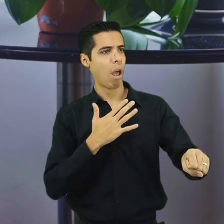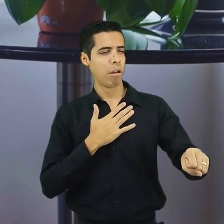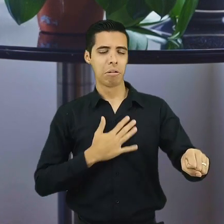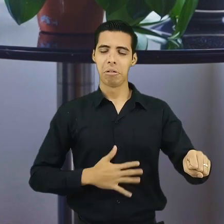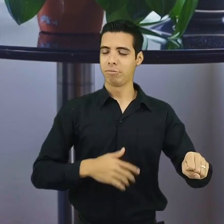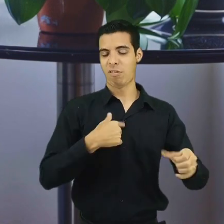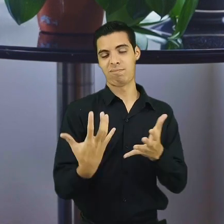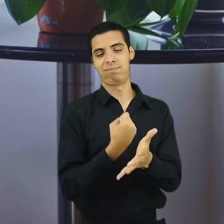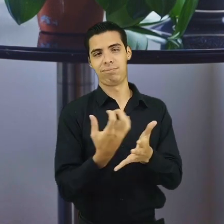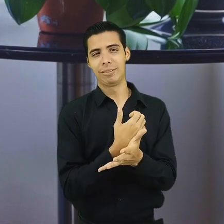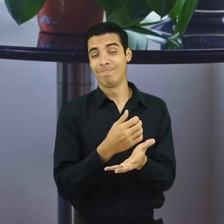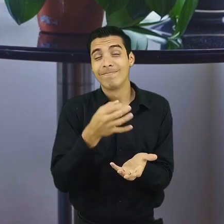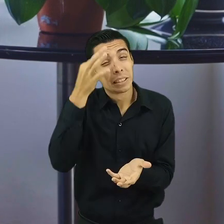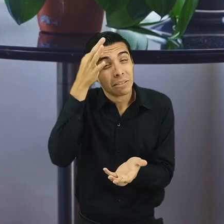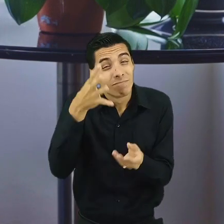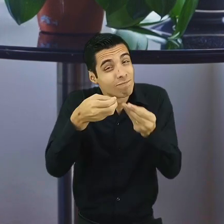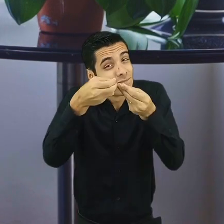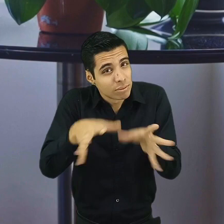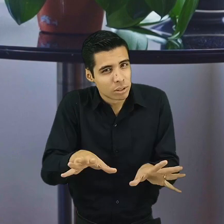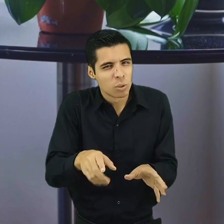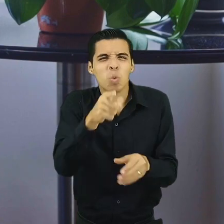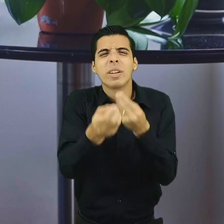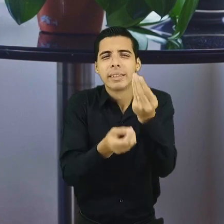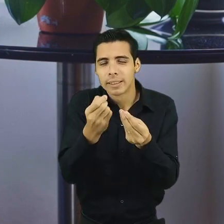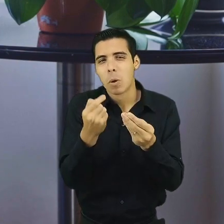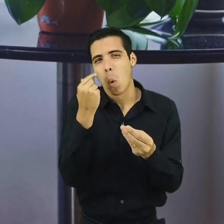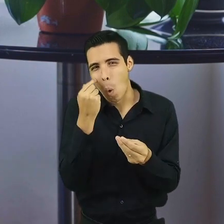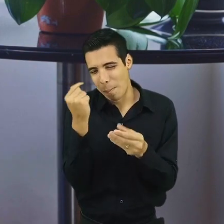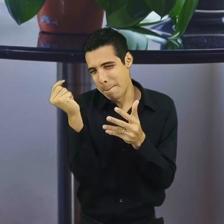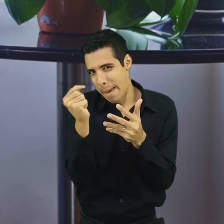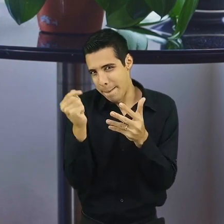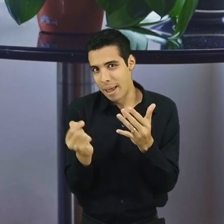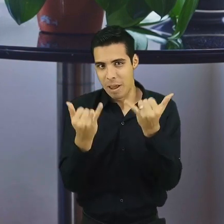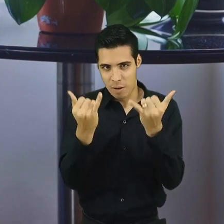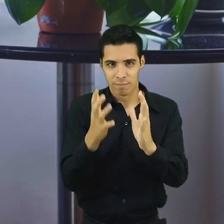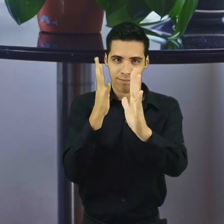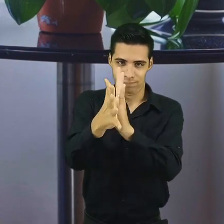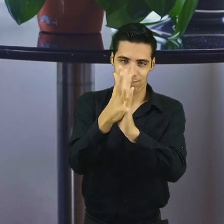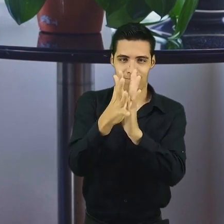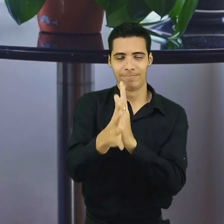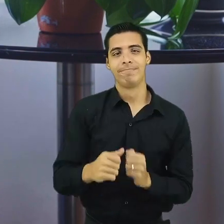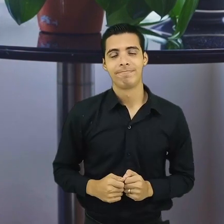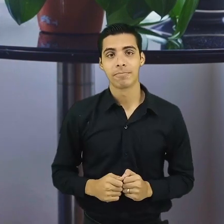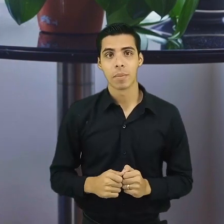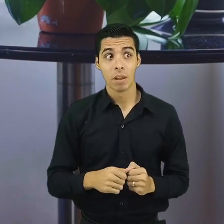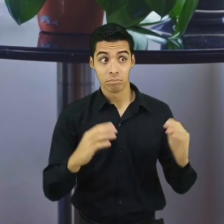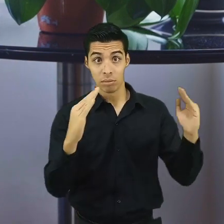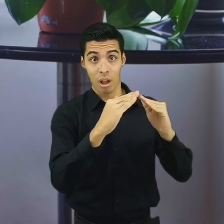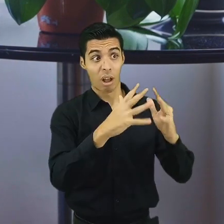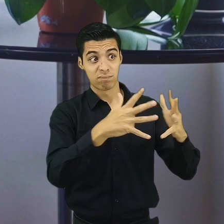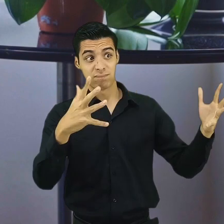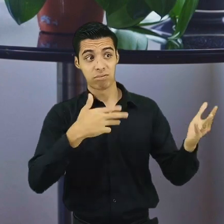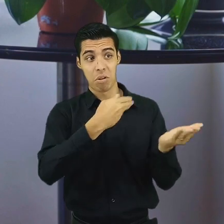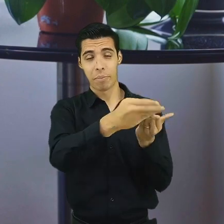comiences con precaución. En este video te cuento todo lo que debes tener en cuenta. Cuando hablamos de bienes raíces, no hablamos solo de comprar una gran casa y ya